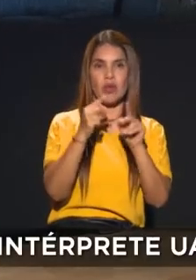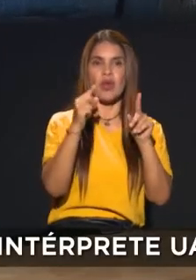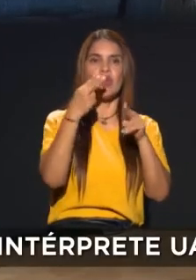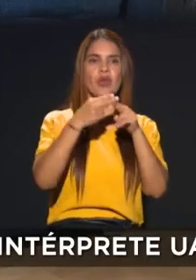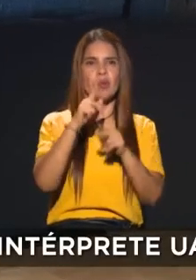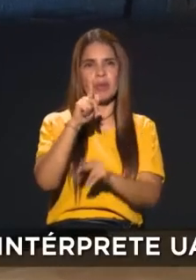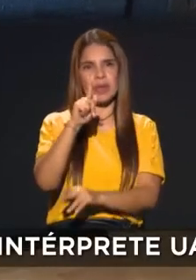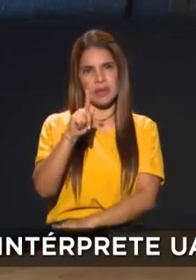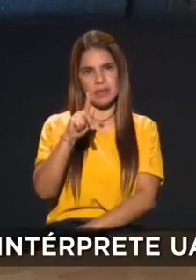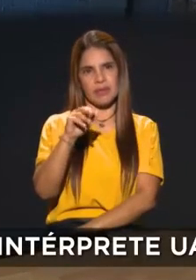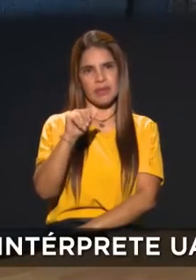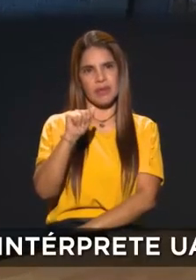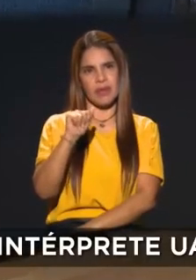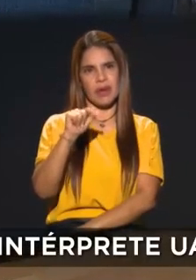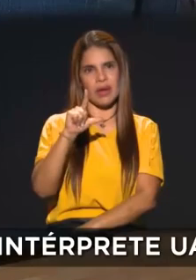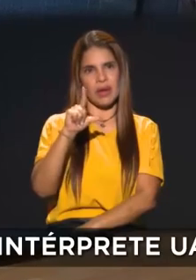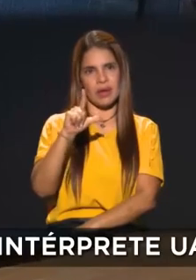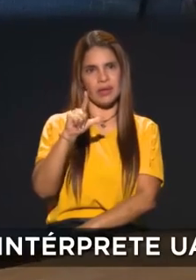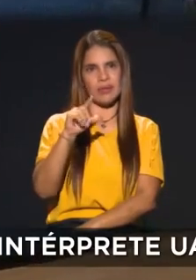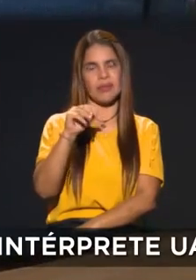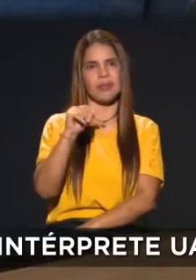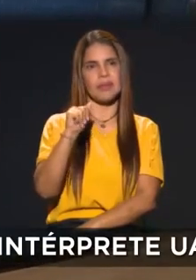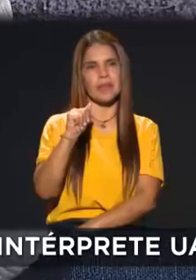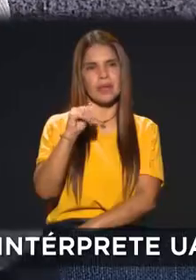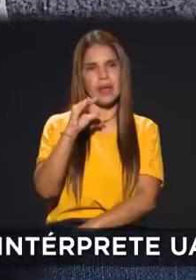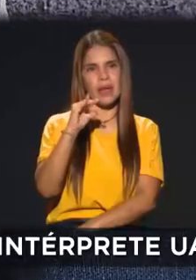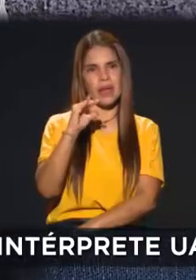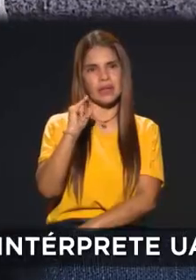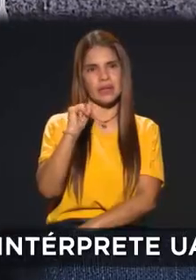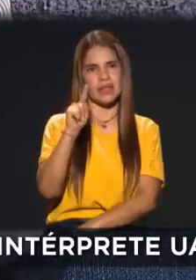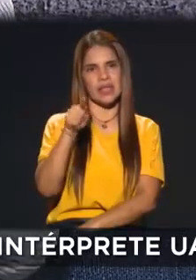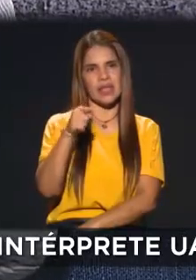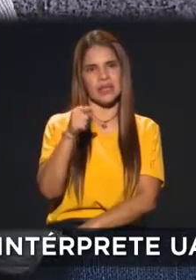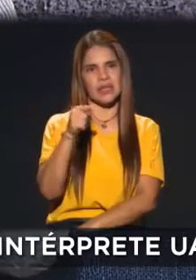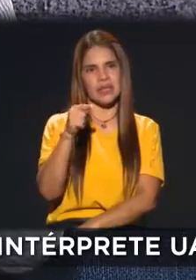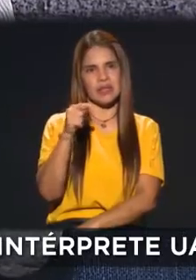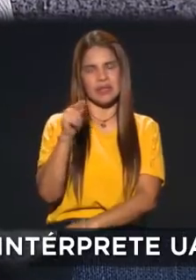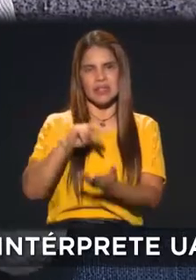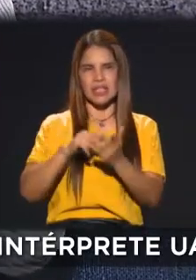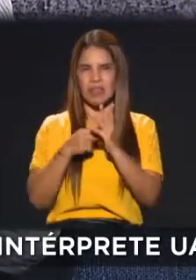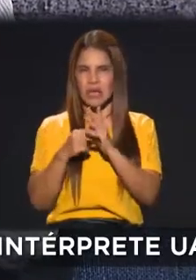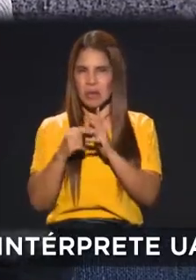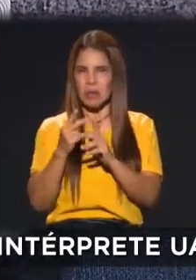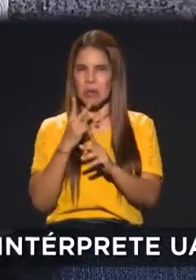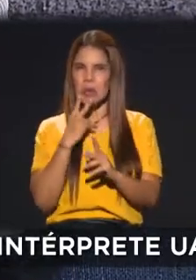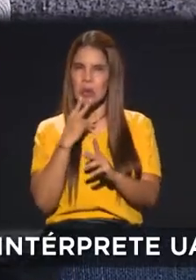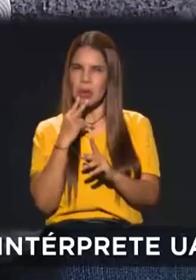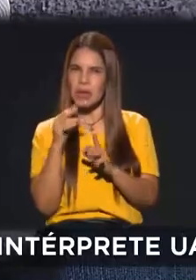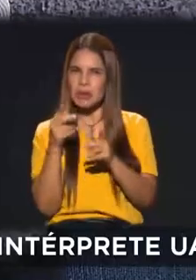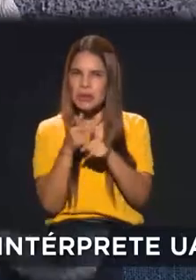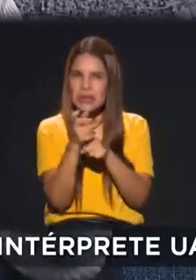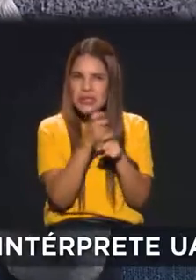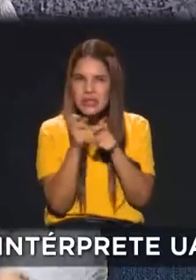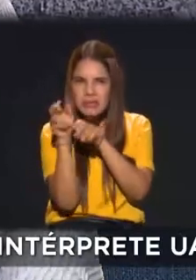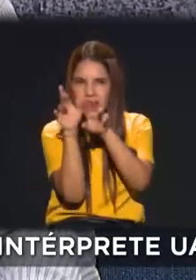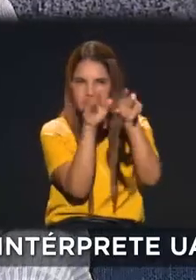que precisamente mienten tratando de mostrarnos a nosotros las cosas como otro quiere que las veamos, pero que finalmente no representan ni